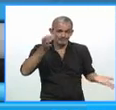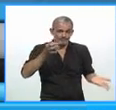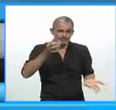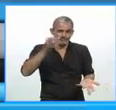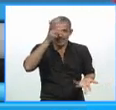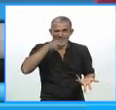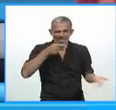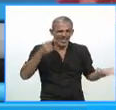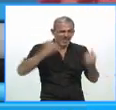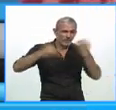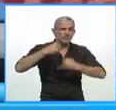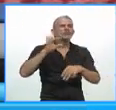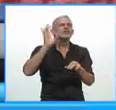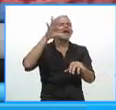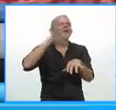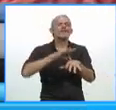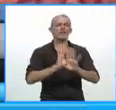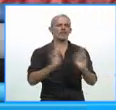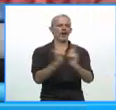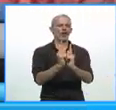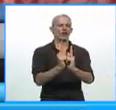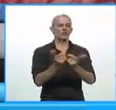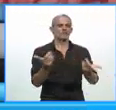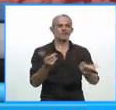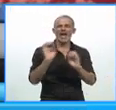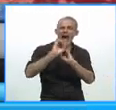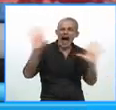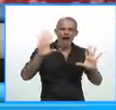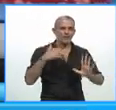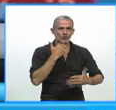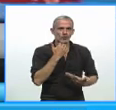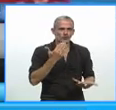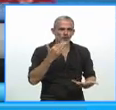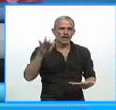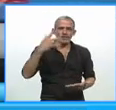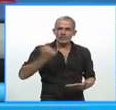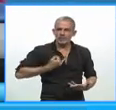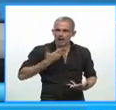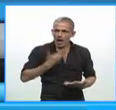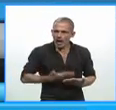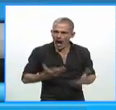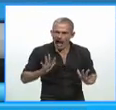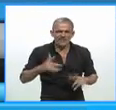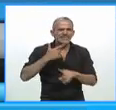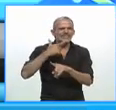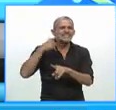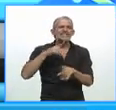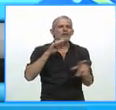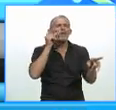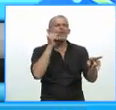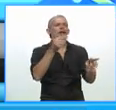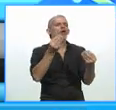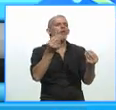sabía que estaba enfermo, pero no tan grave como después creí. ¿Y que... Santi, cómo lo viviste vos todo ese